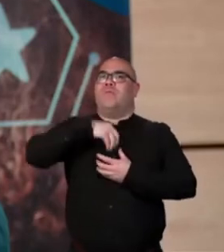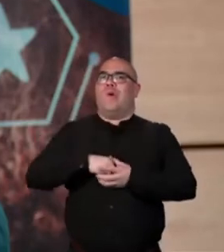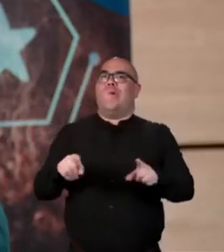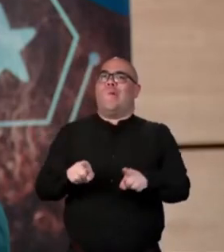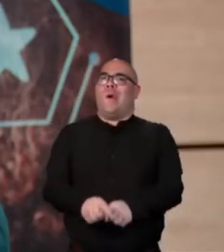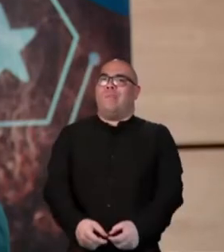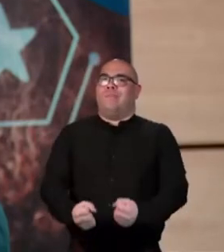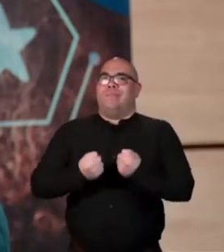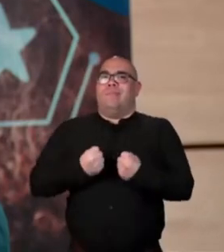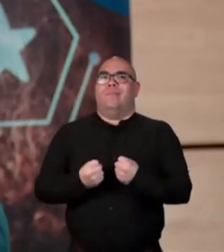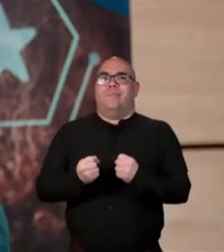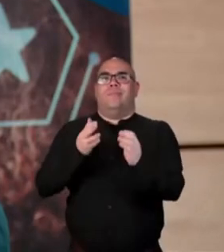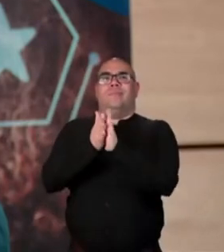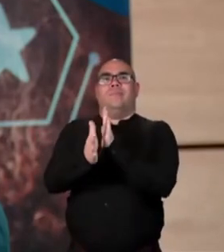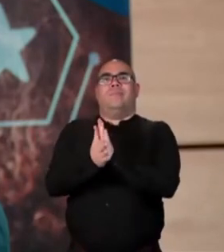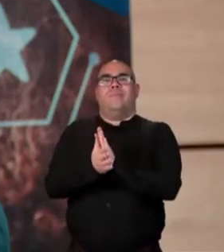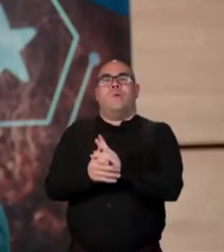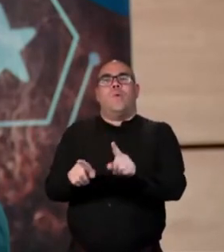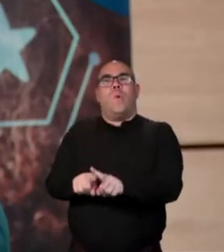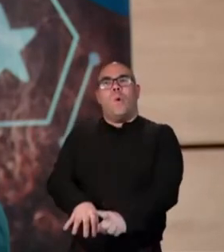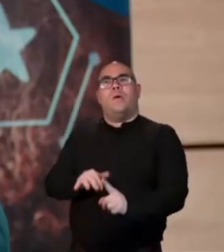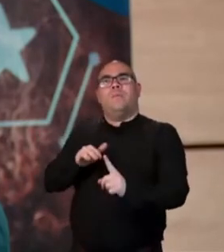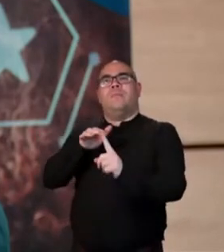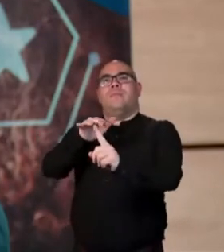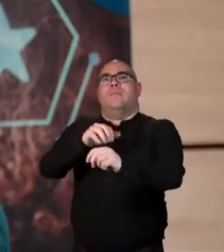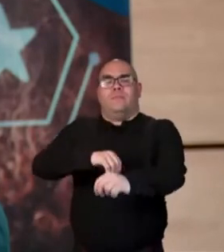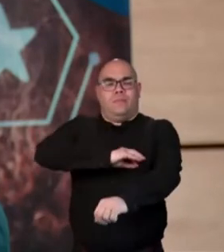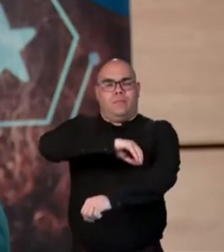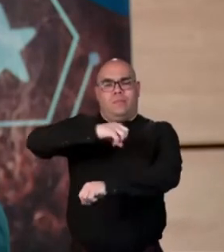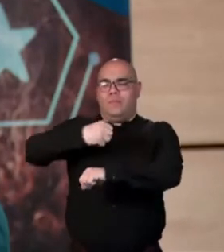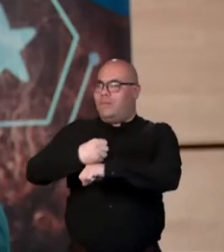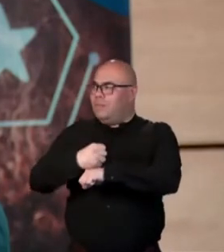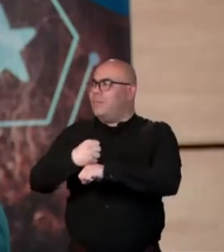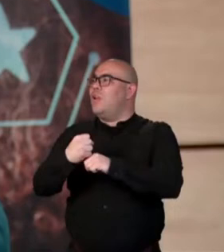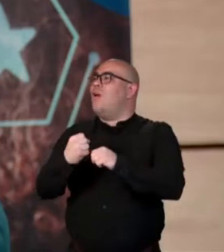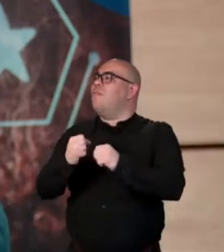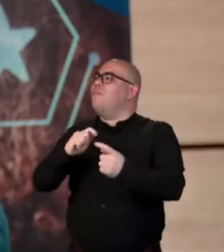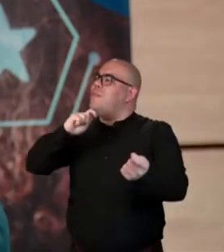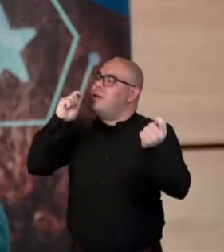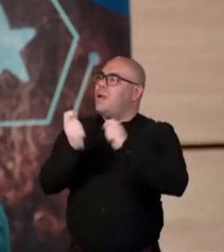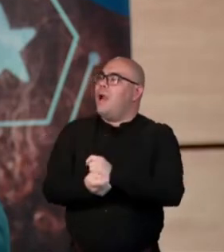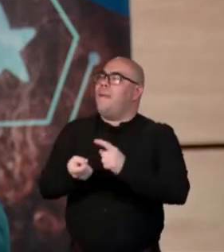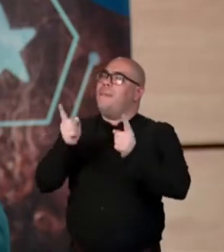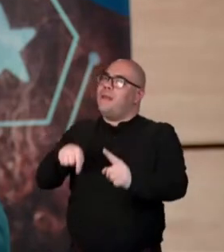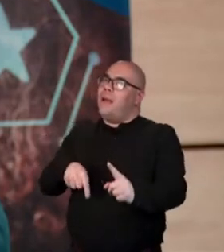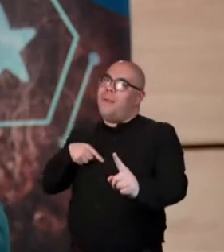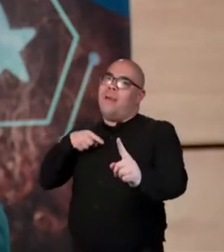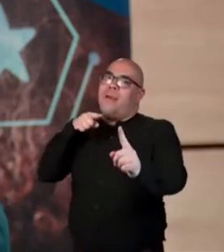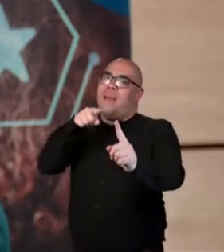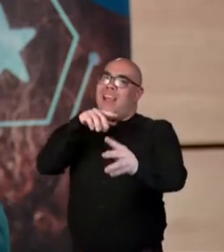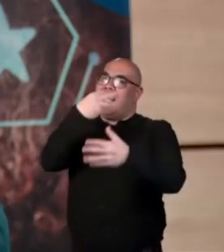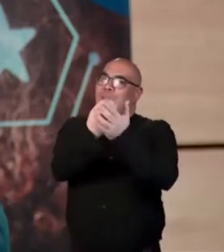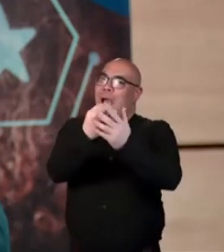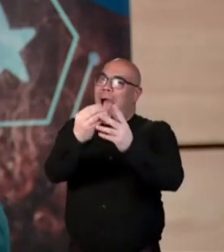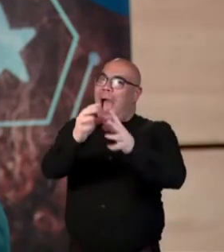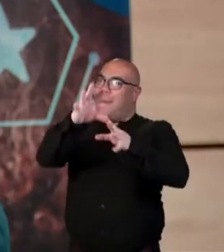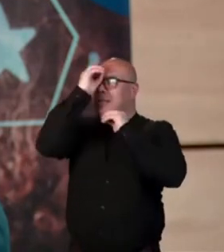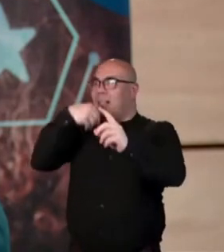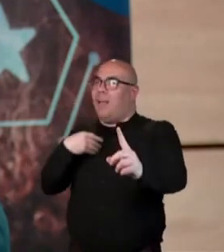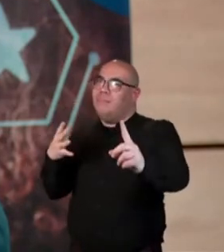dar esa gestión del cambio y evolucionar hacia el logro de resultados de aprendizaje entonces si miramos